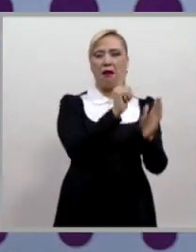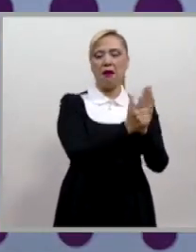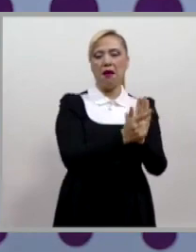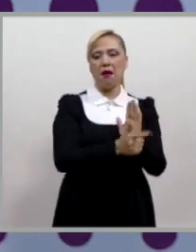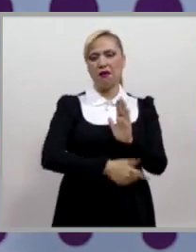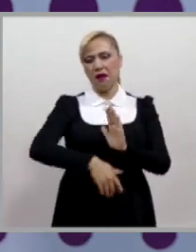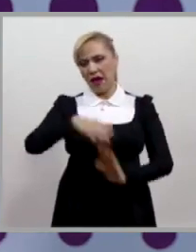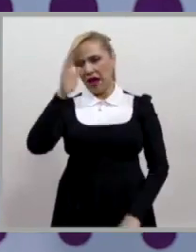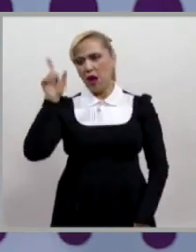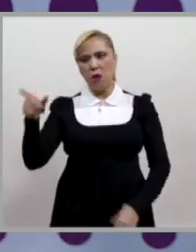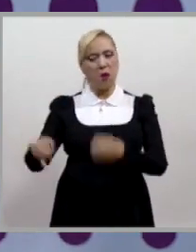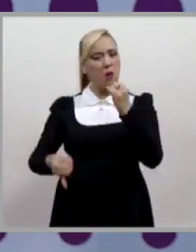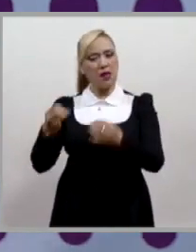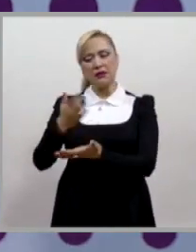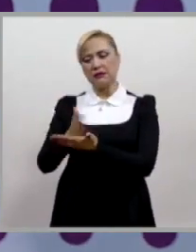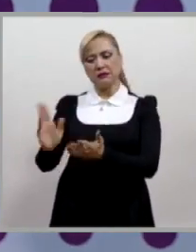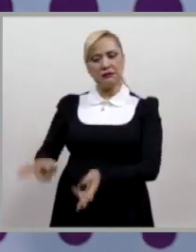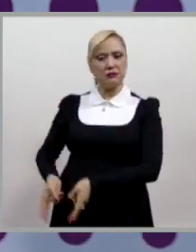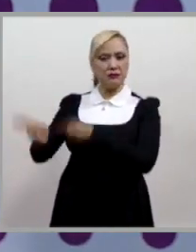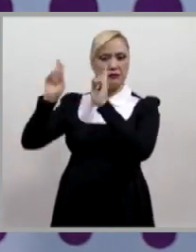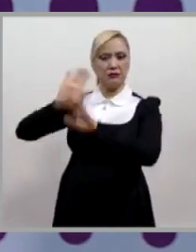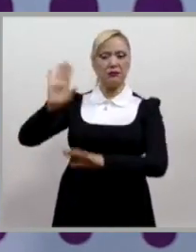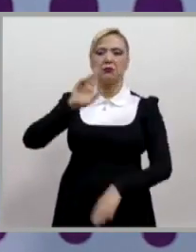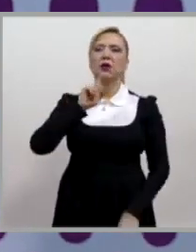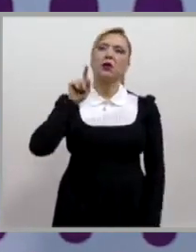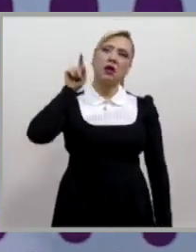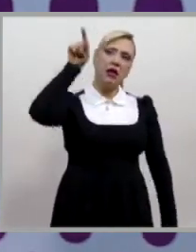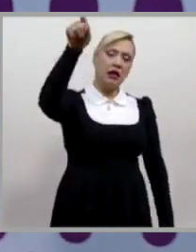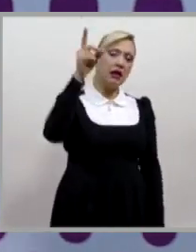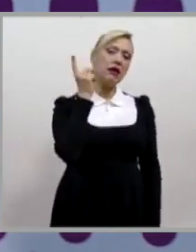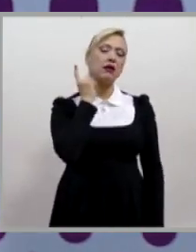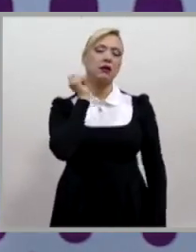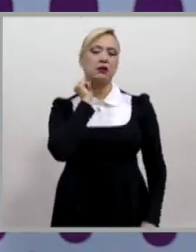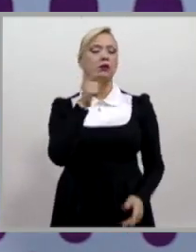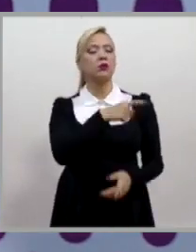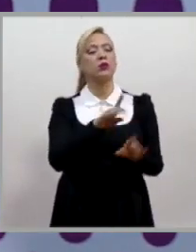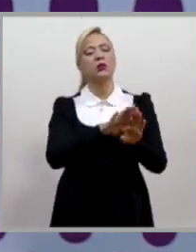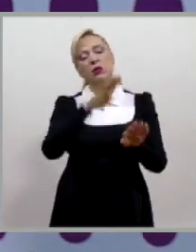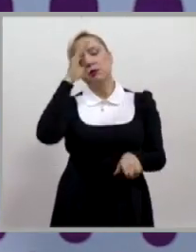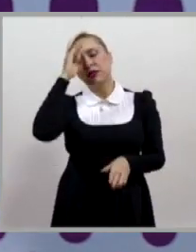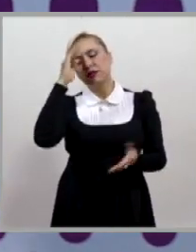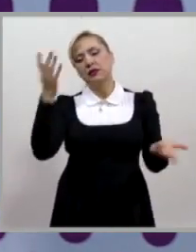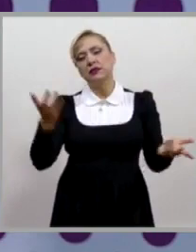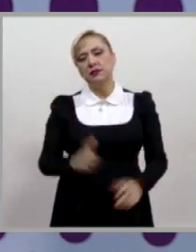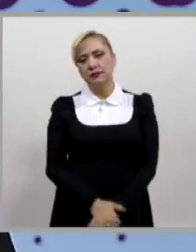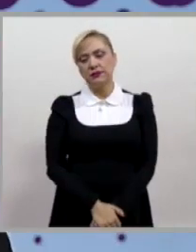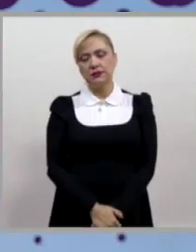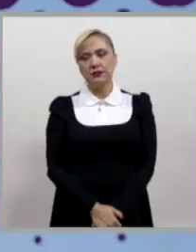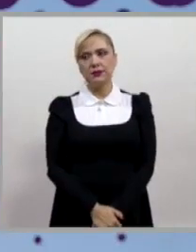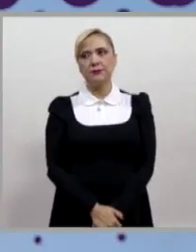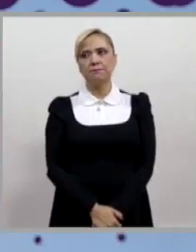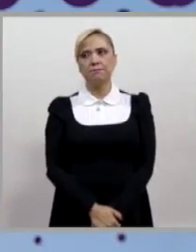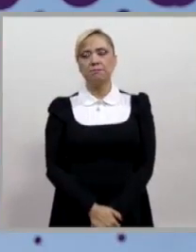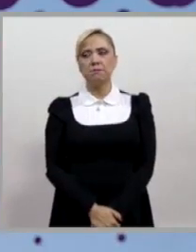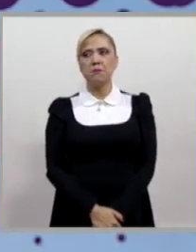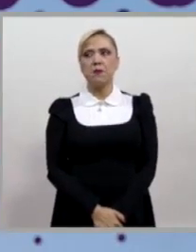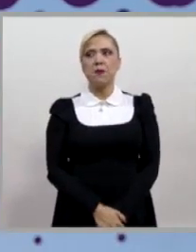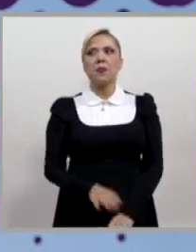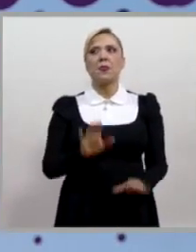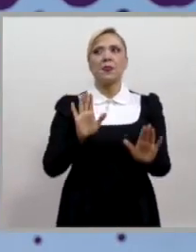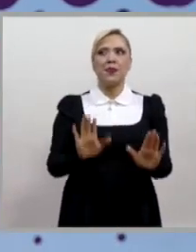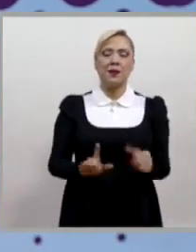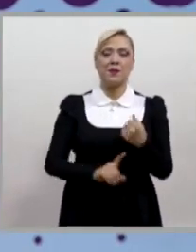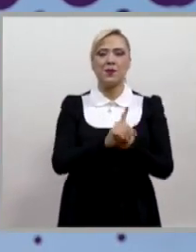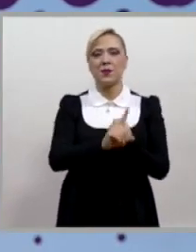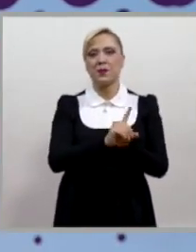que hagan reformas legales y constitucionales, que no se metan hasta ahí. ¿Cuál es tu reflexión sobre este punto? Bueno, creo que en el orden de los